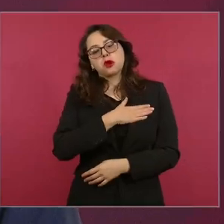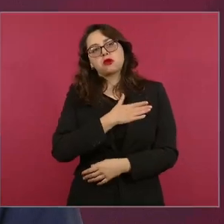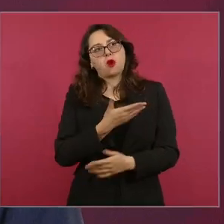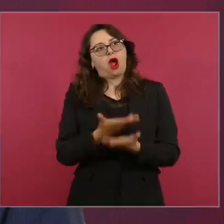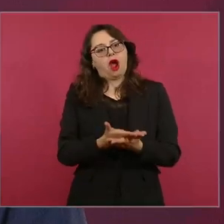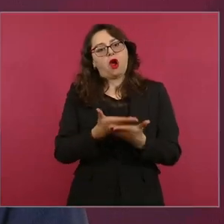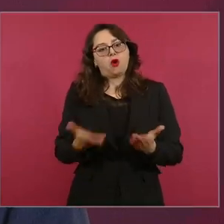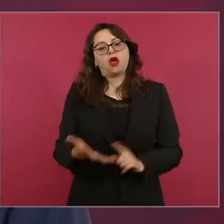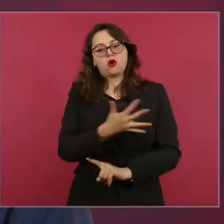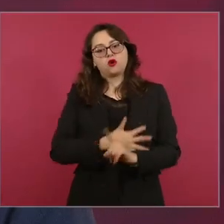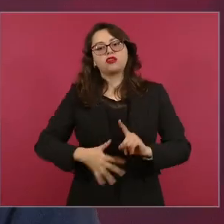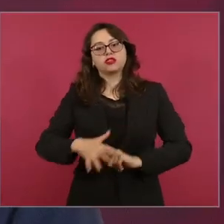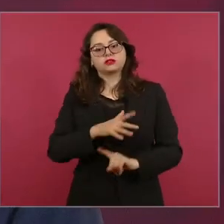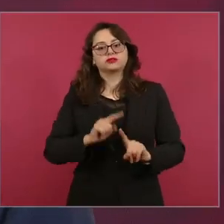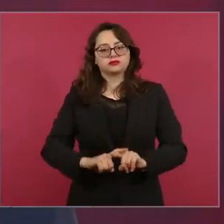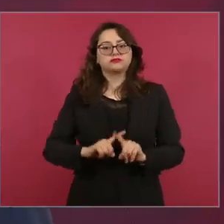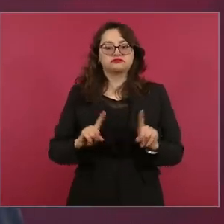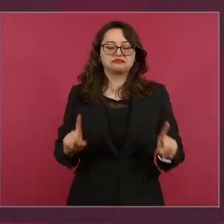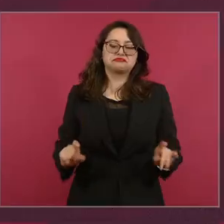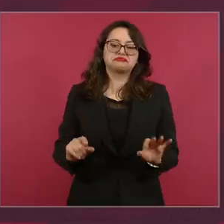Unidos.